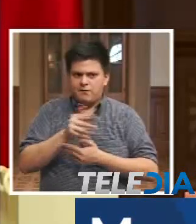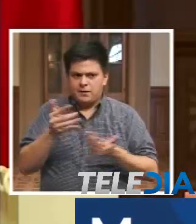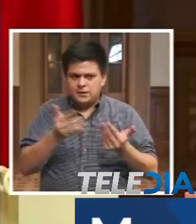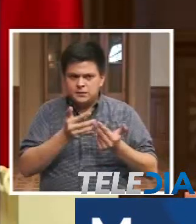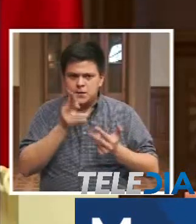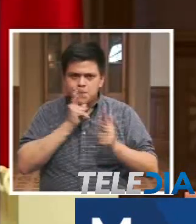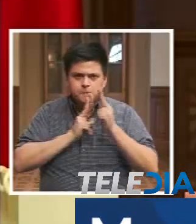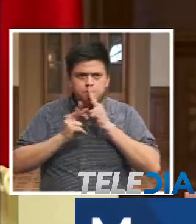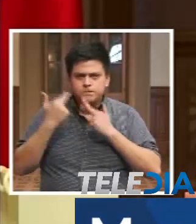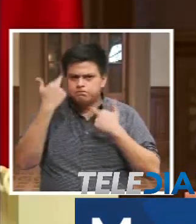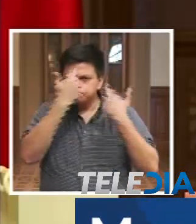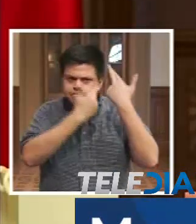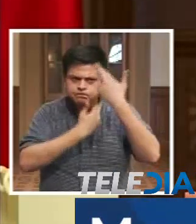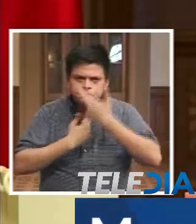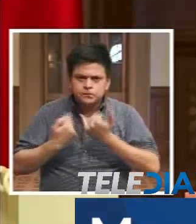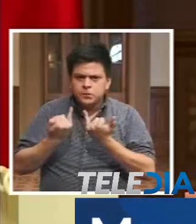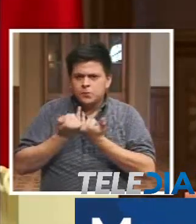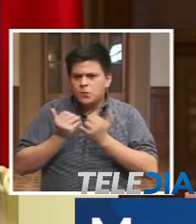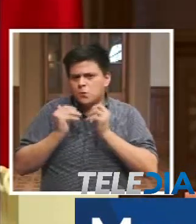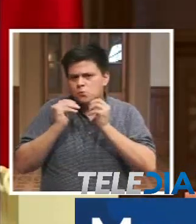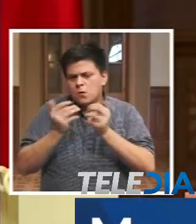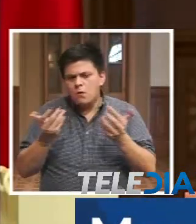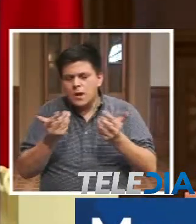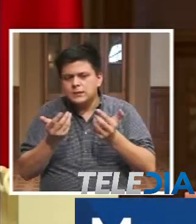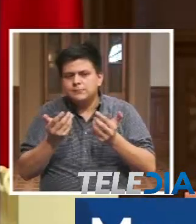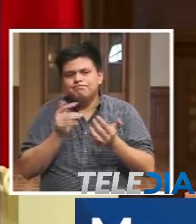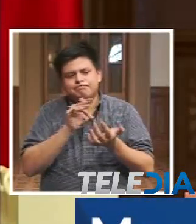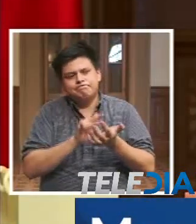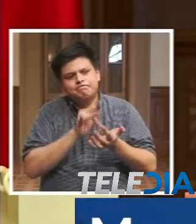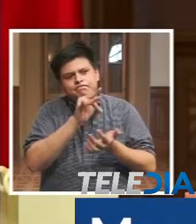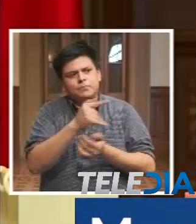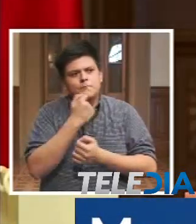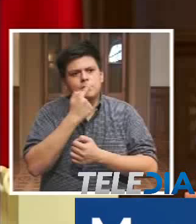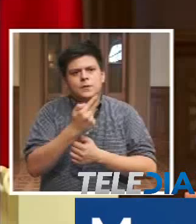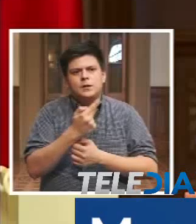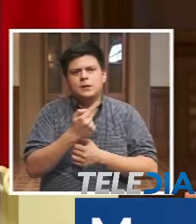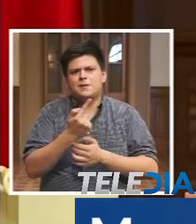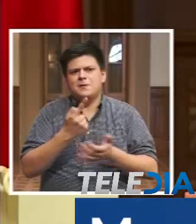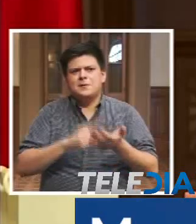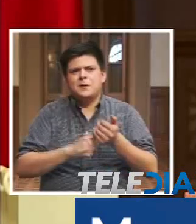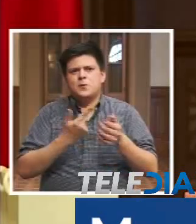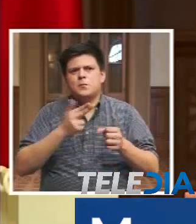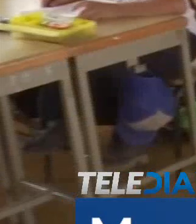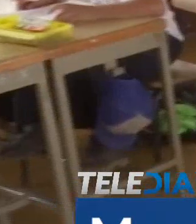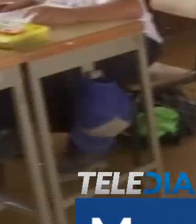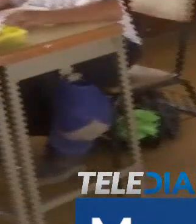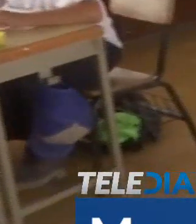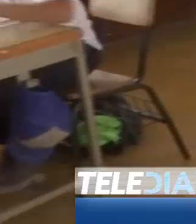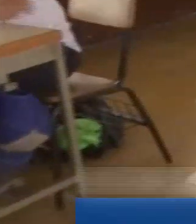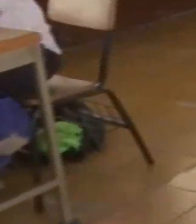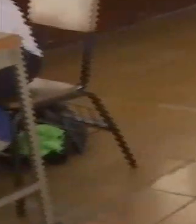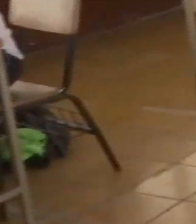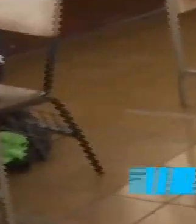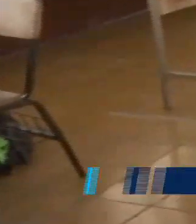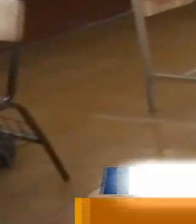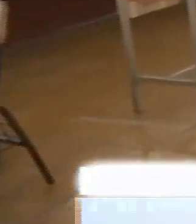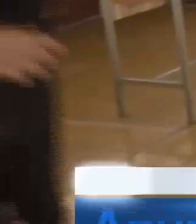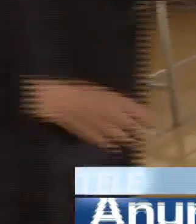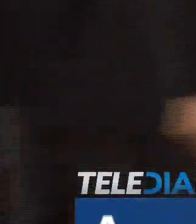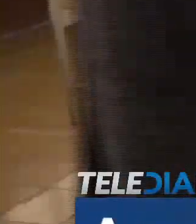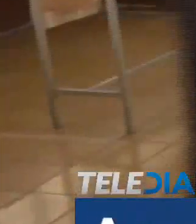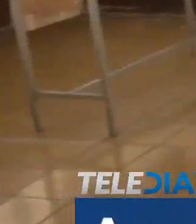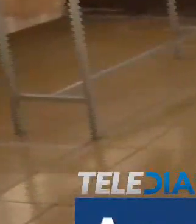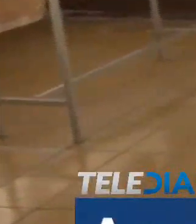pruebas y todas las medidas que implementado en este grandioso hospital universitario señaló que desde el